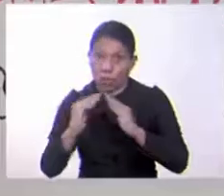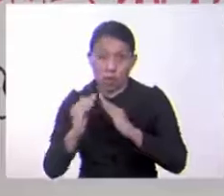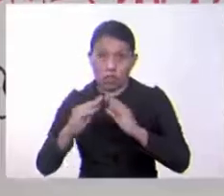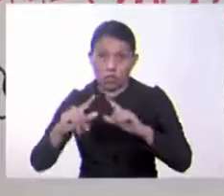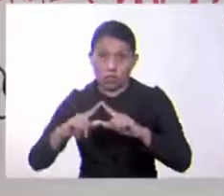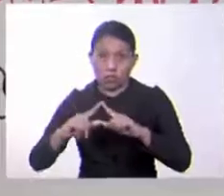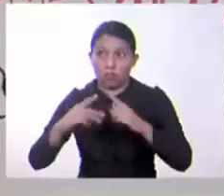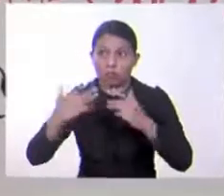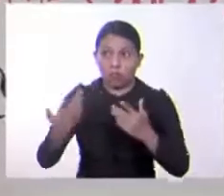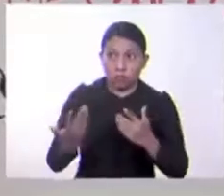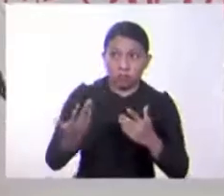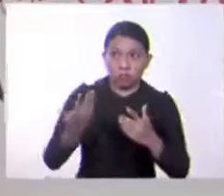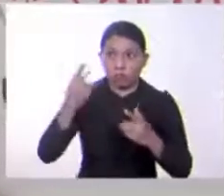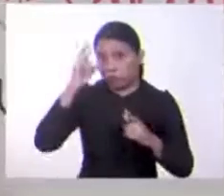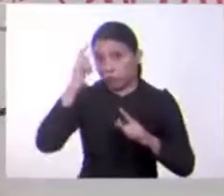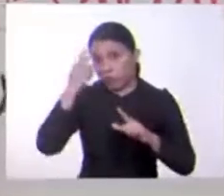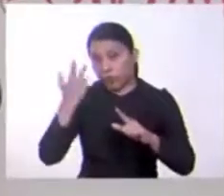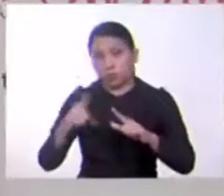entonces